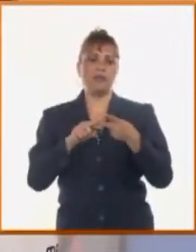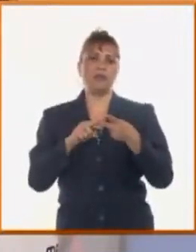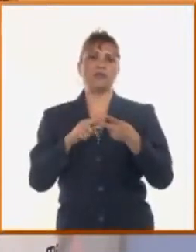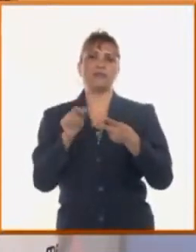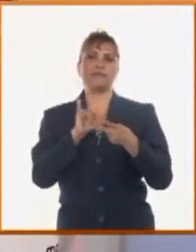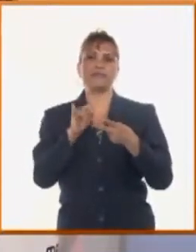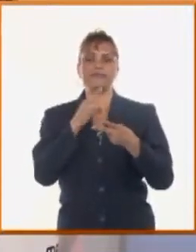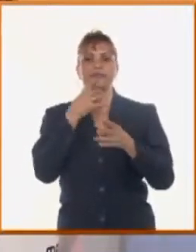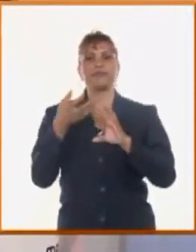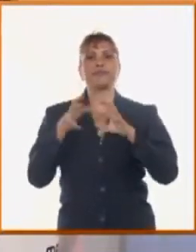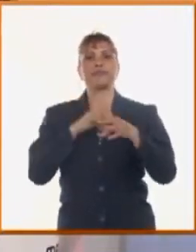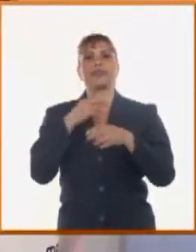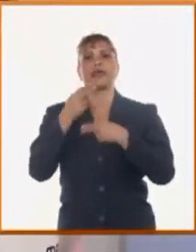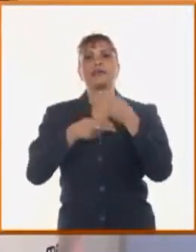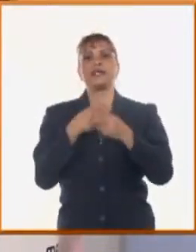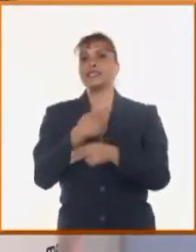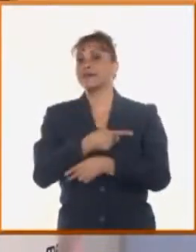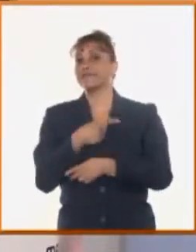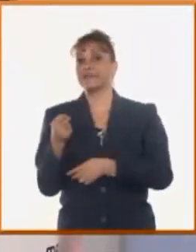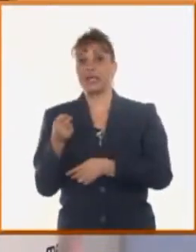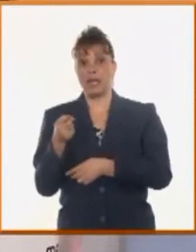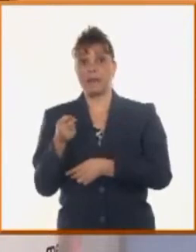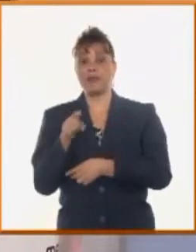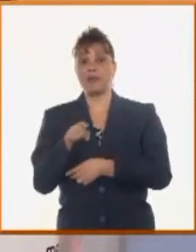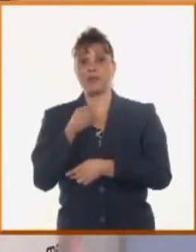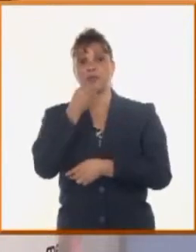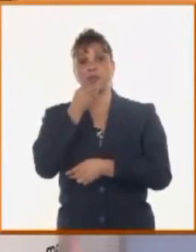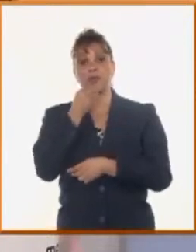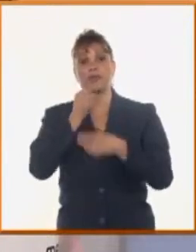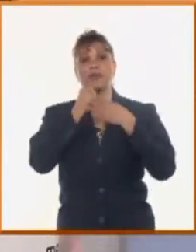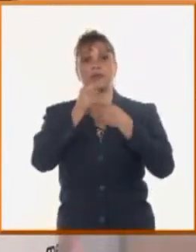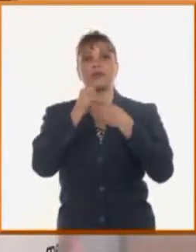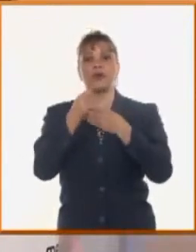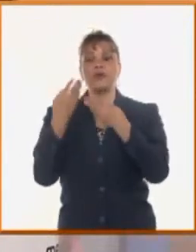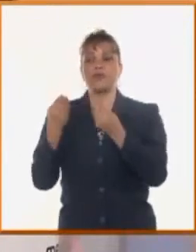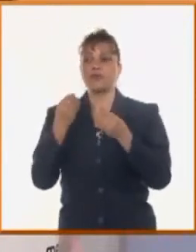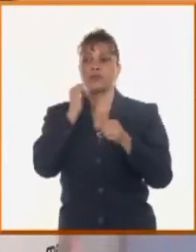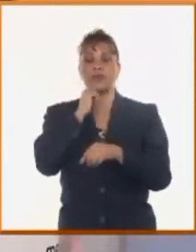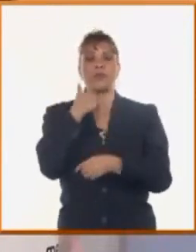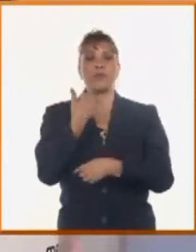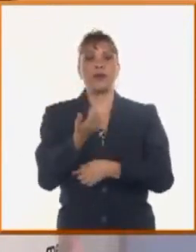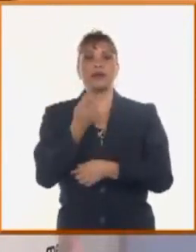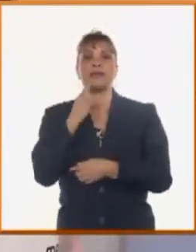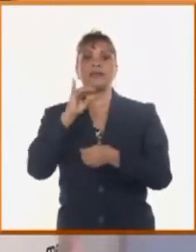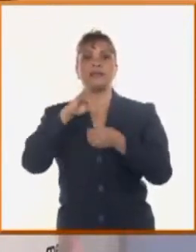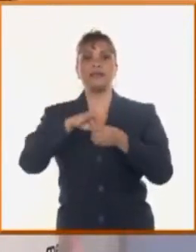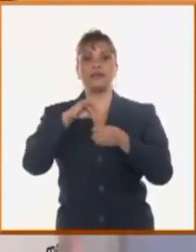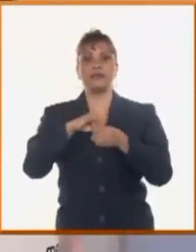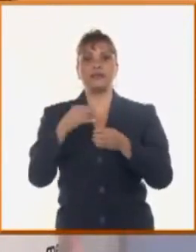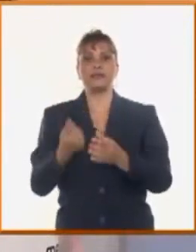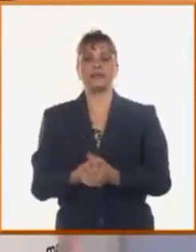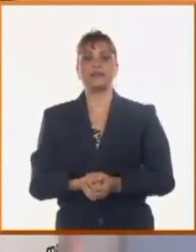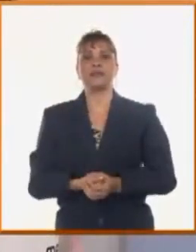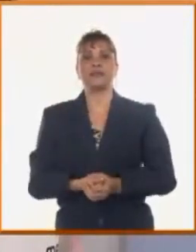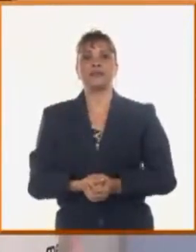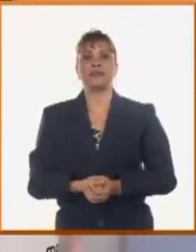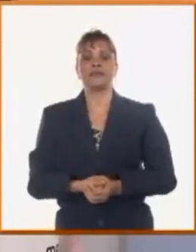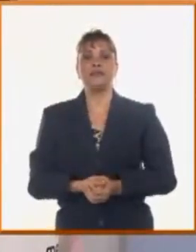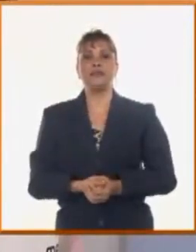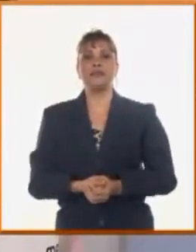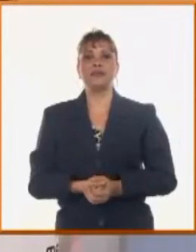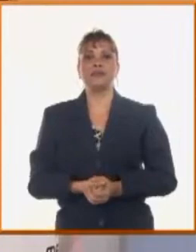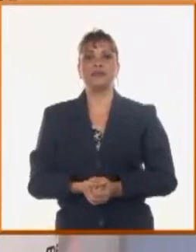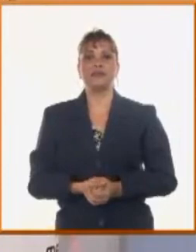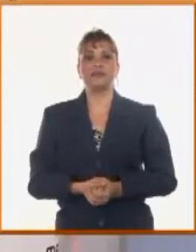capacidad de realizarse rápidamente y que pudieran aportar muchísimo más ingresos de los que necesita nuestro